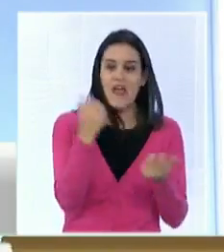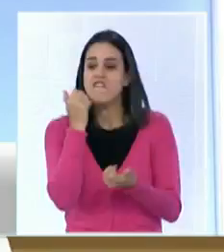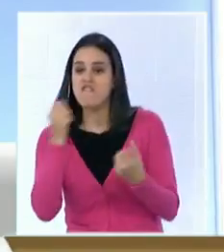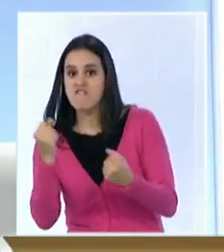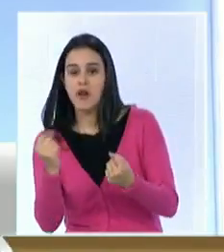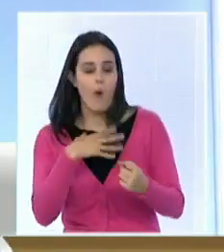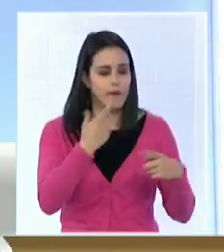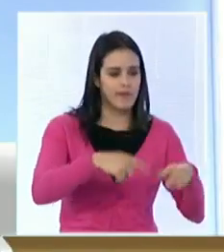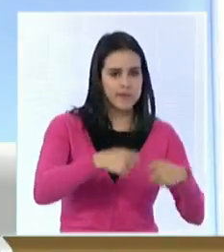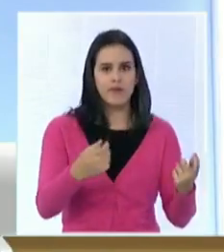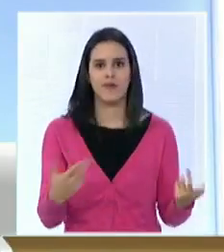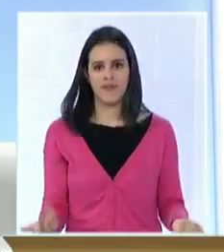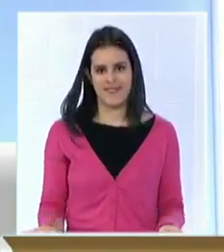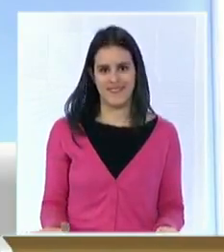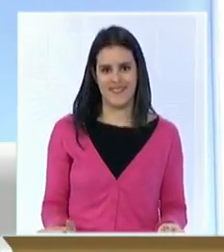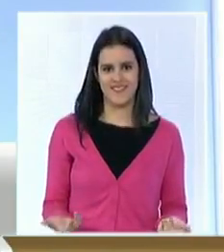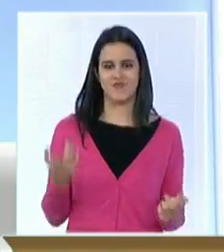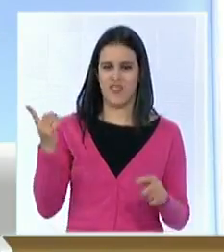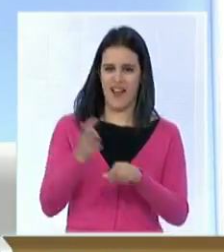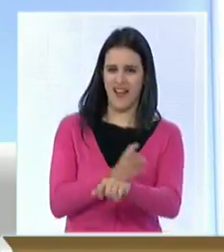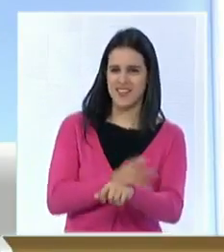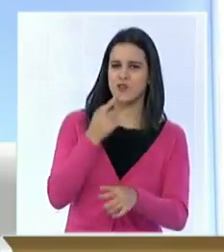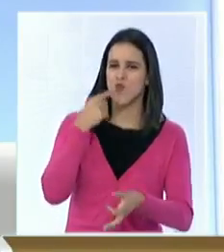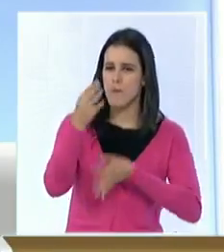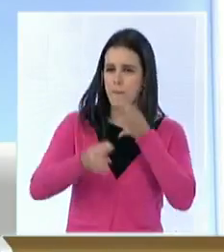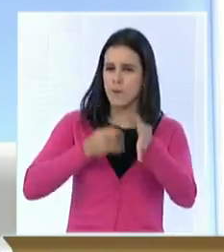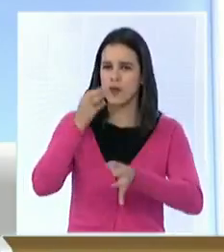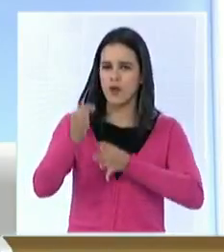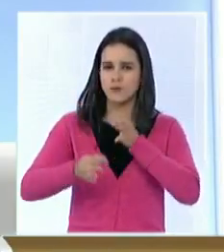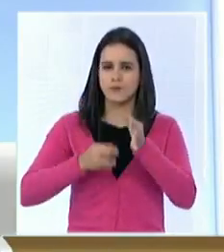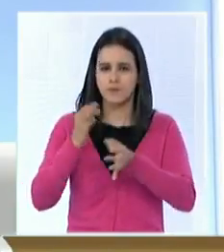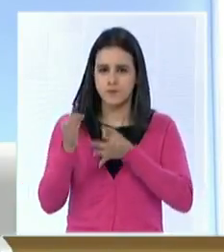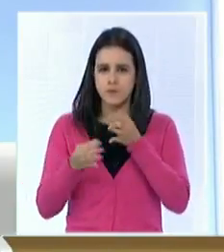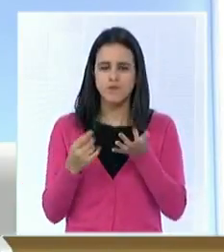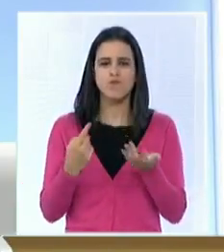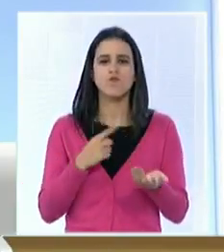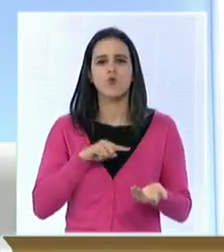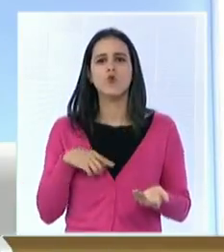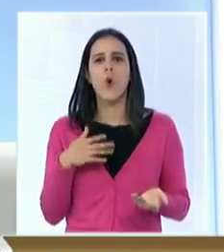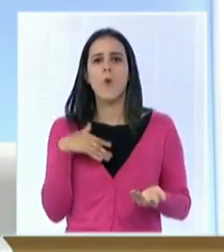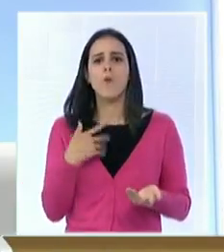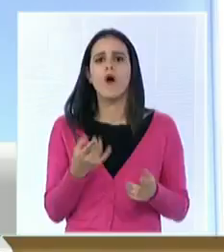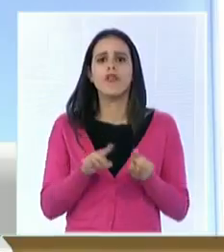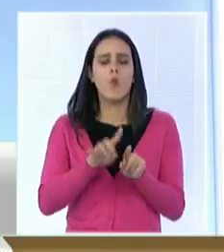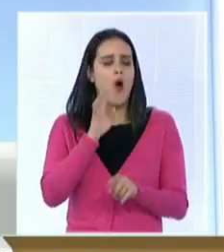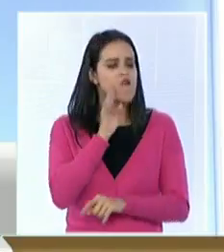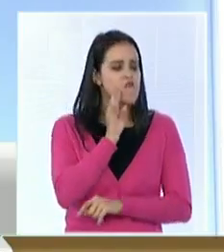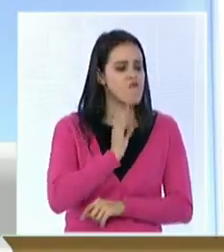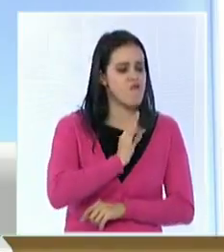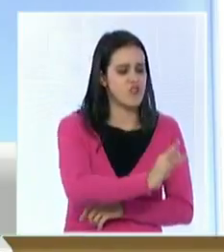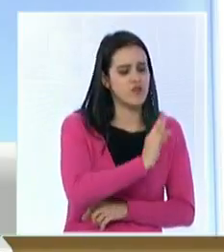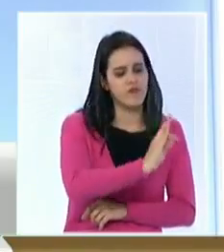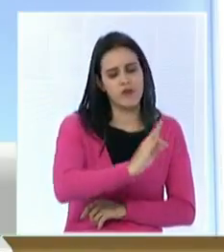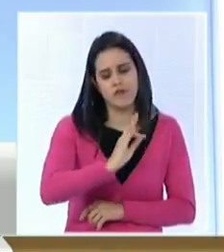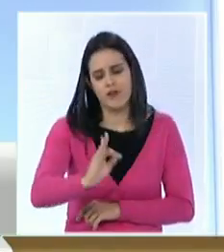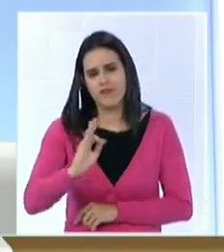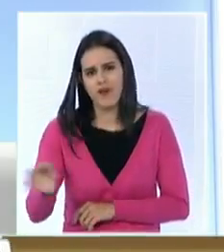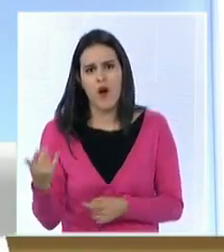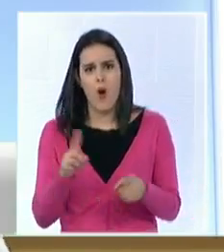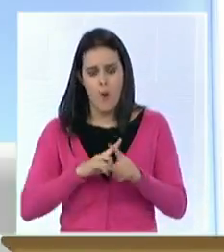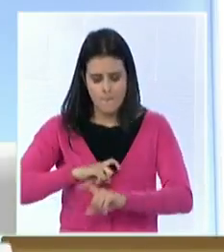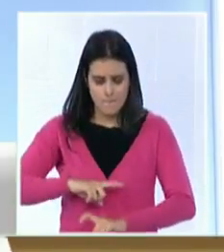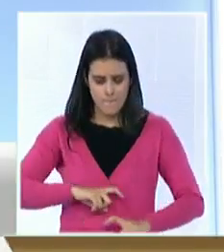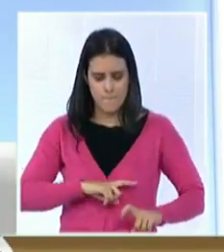los accidentes que decías hace unos minutos atrás, de que podríamos estar contaminando ese alimento con partículas